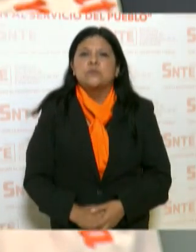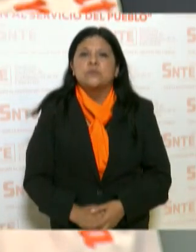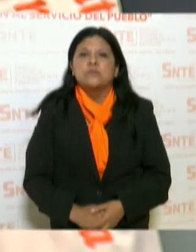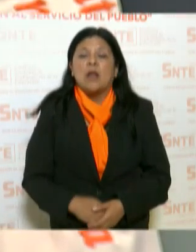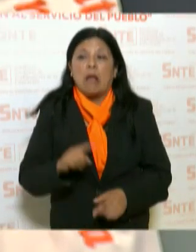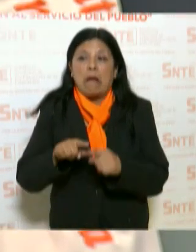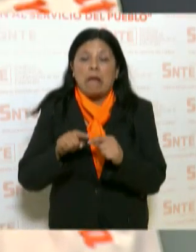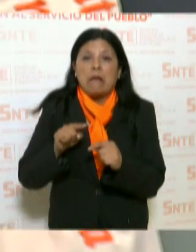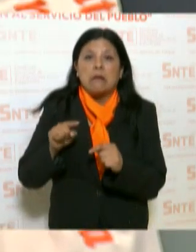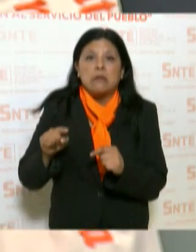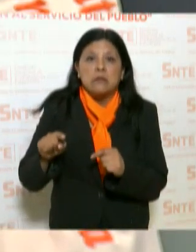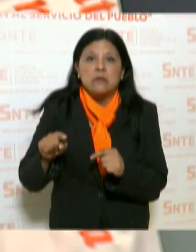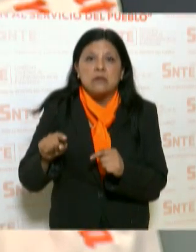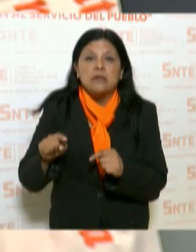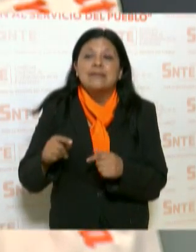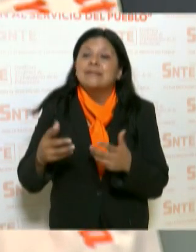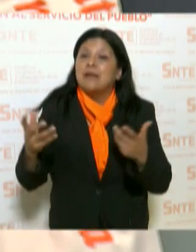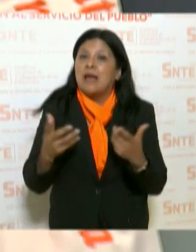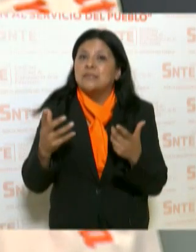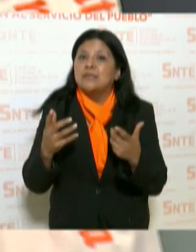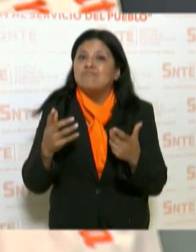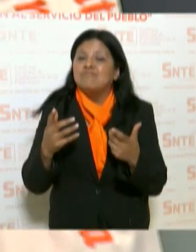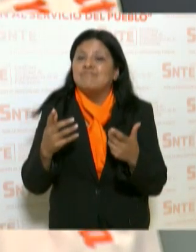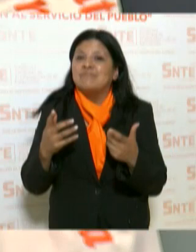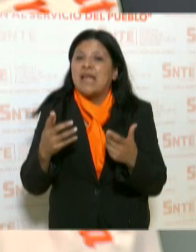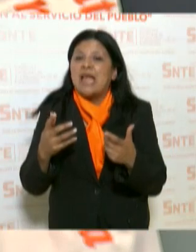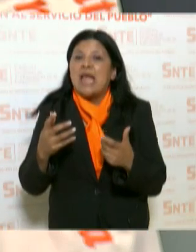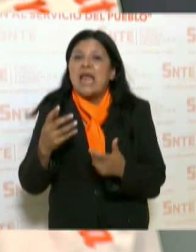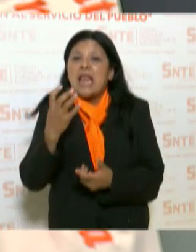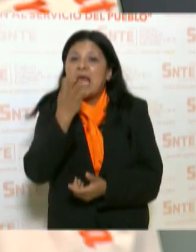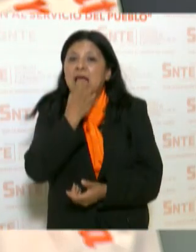las escuelas rurales,